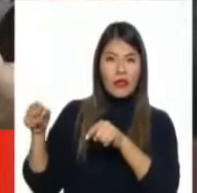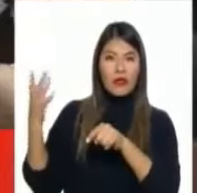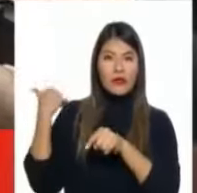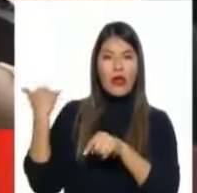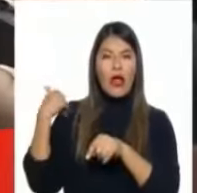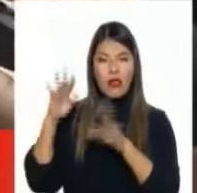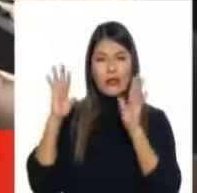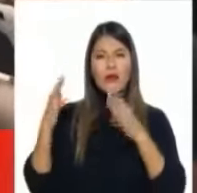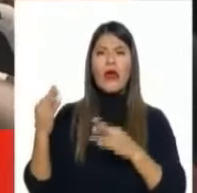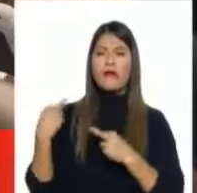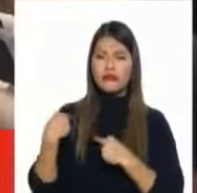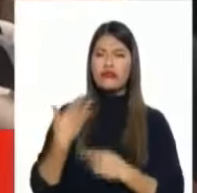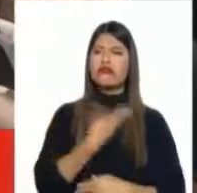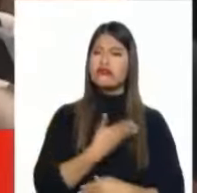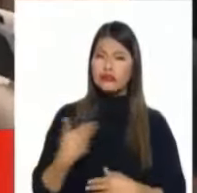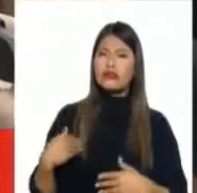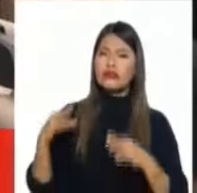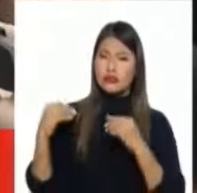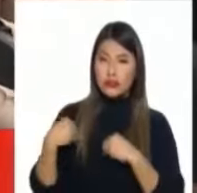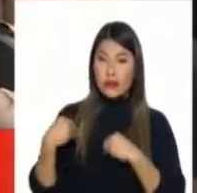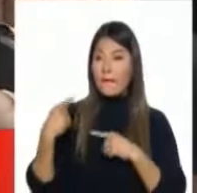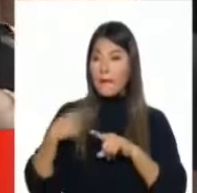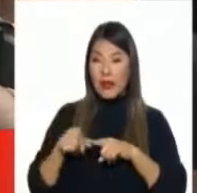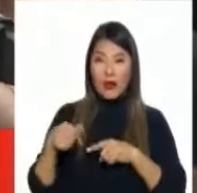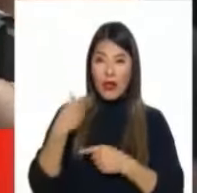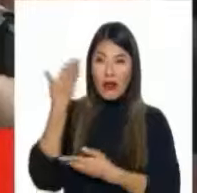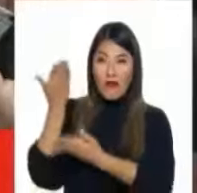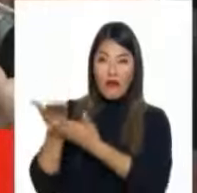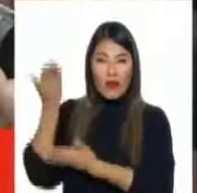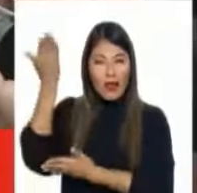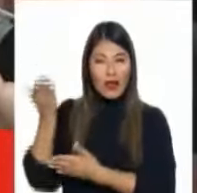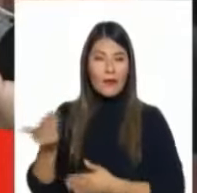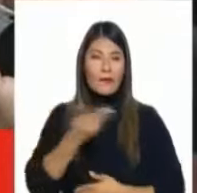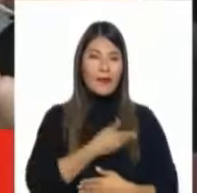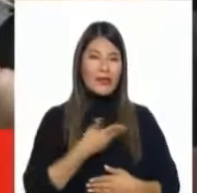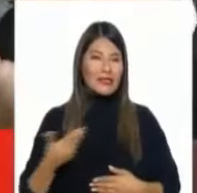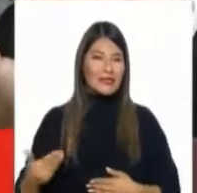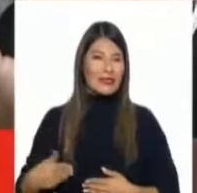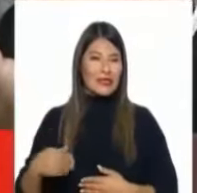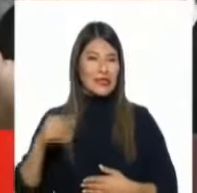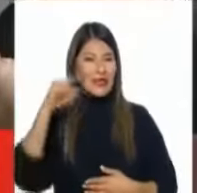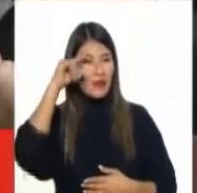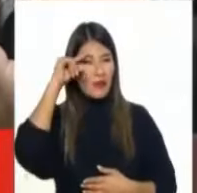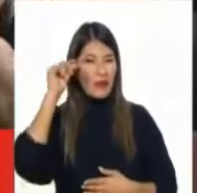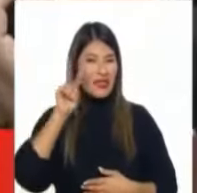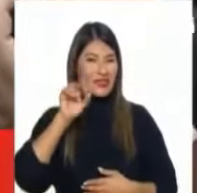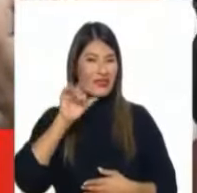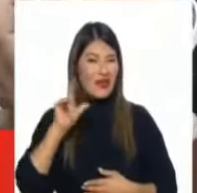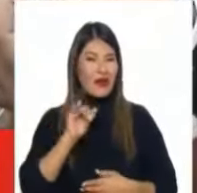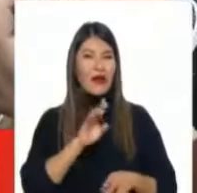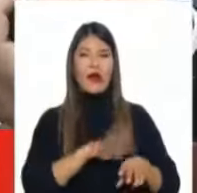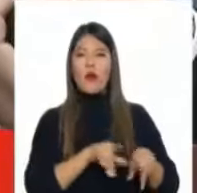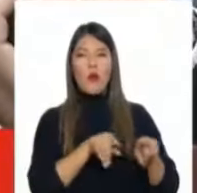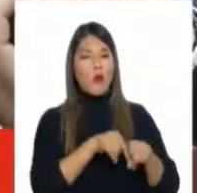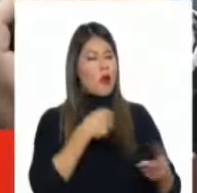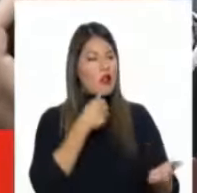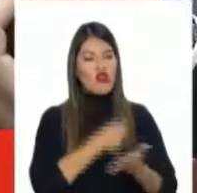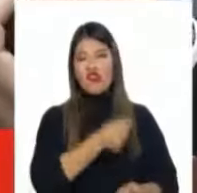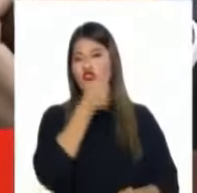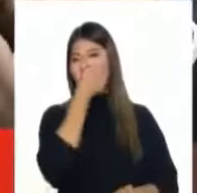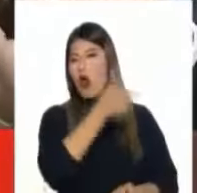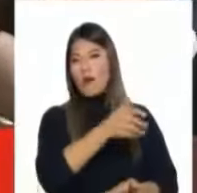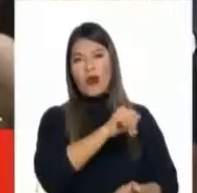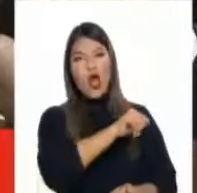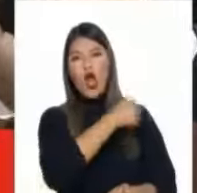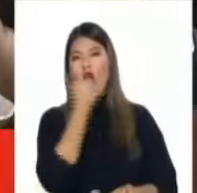lo había asumido. Pese a eso, cambian y establecen la compra